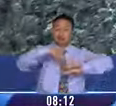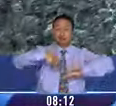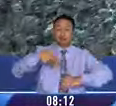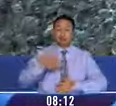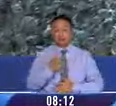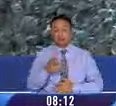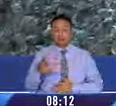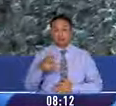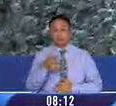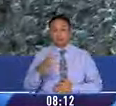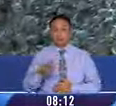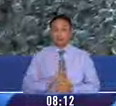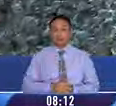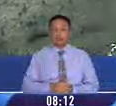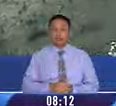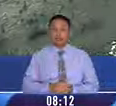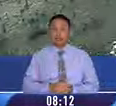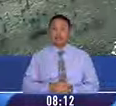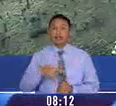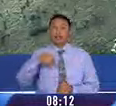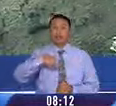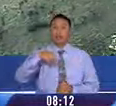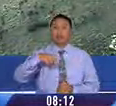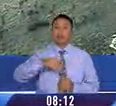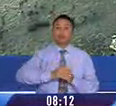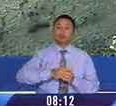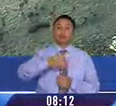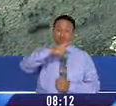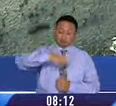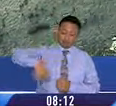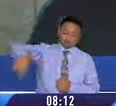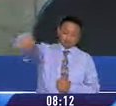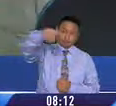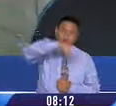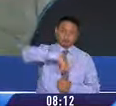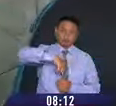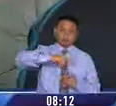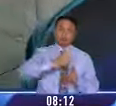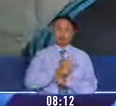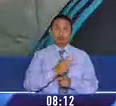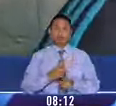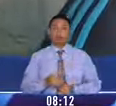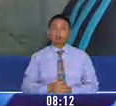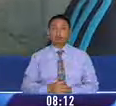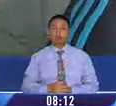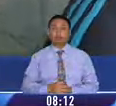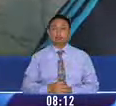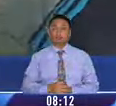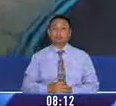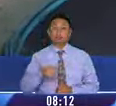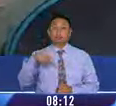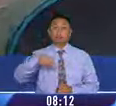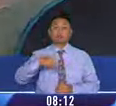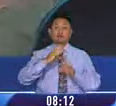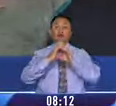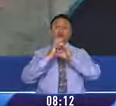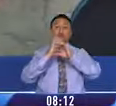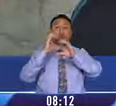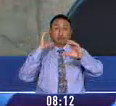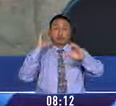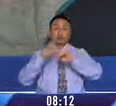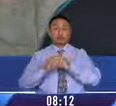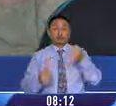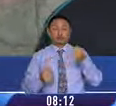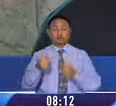vecinos han tomado la decisión de pintar la calzada como una señal de alerta. No es una vía cualquiera, aquí bajan buses,